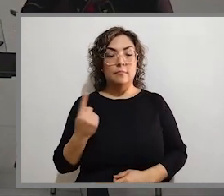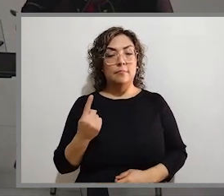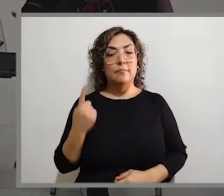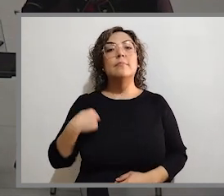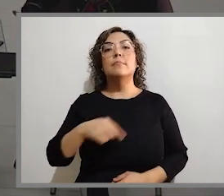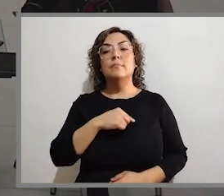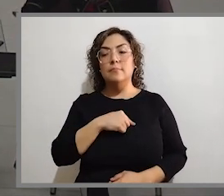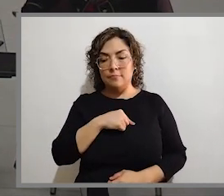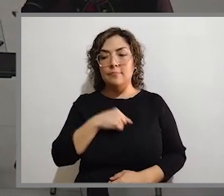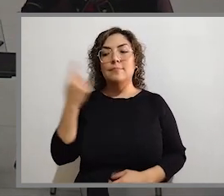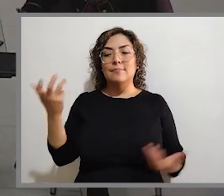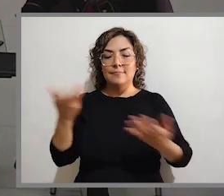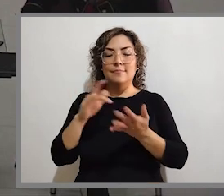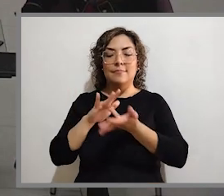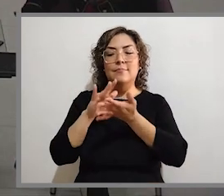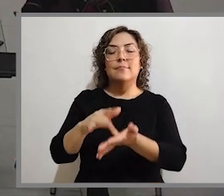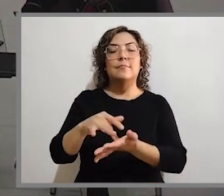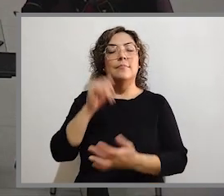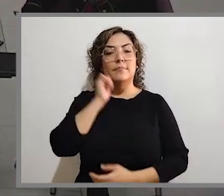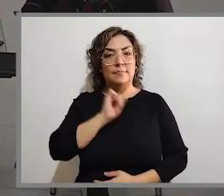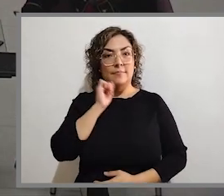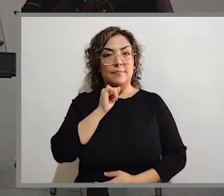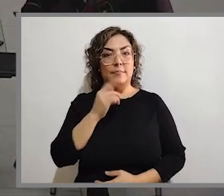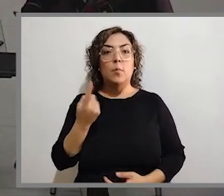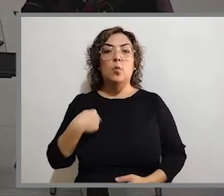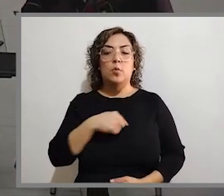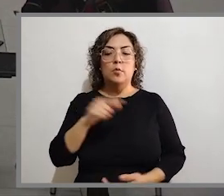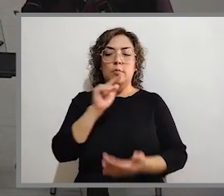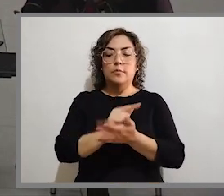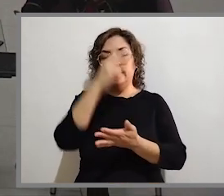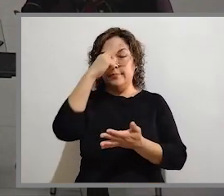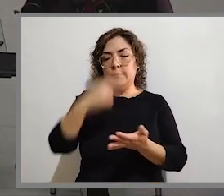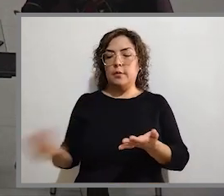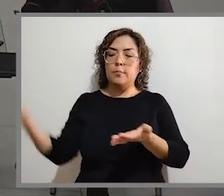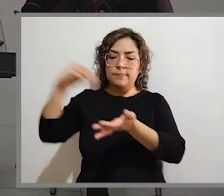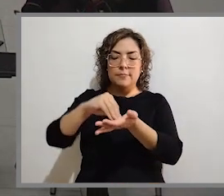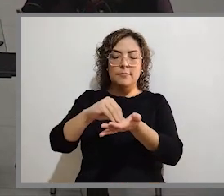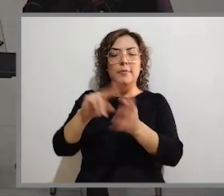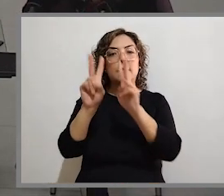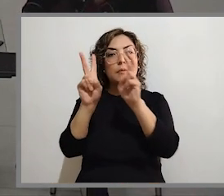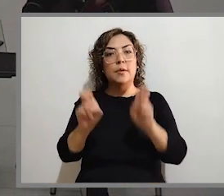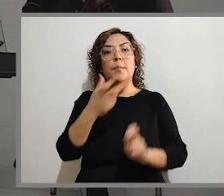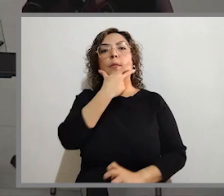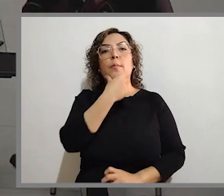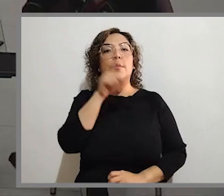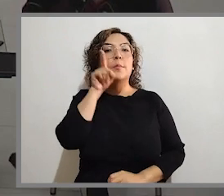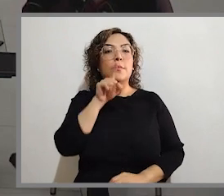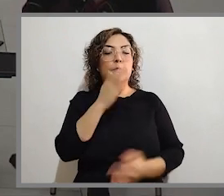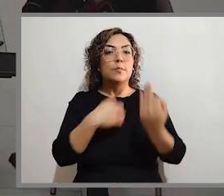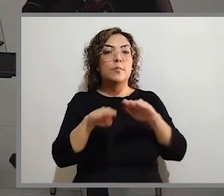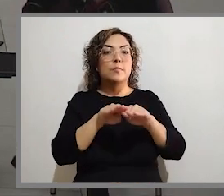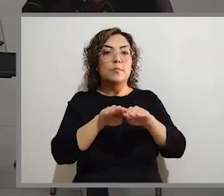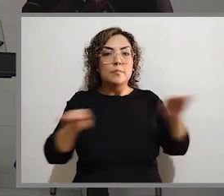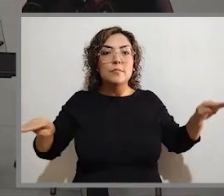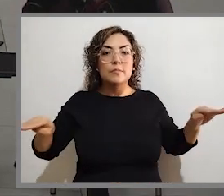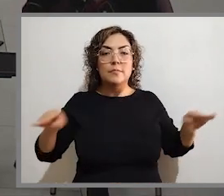paso se llamó incorporar la paridad a la Constitución. ¿Y por qué? Porque ahora ya no era una recomendación ni una súplica a los